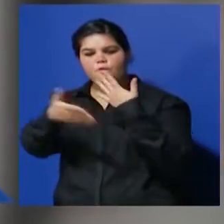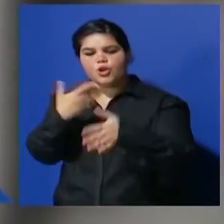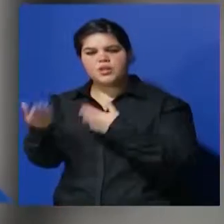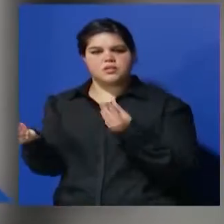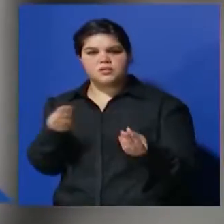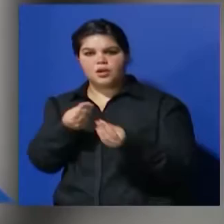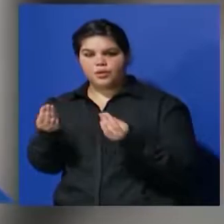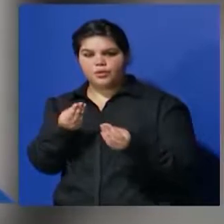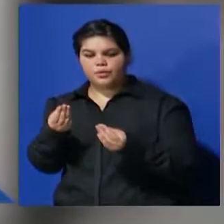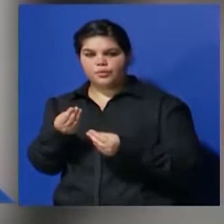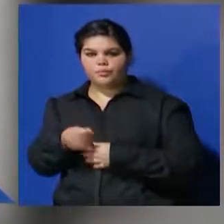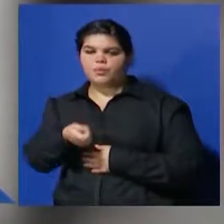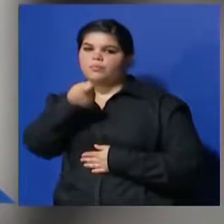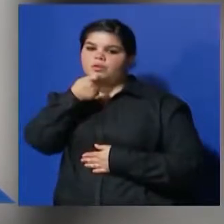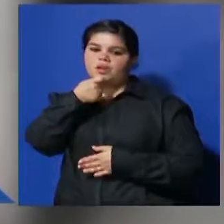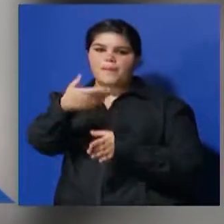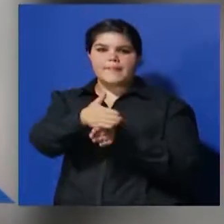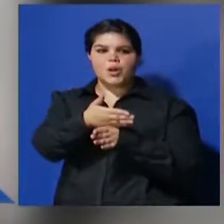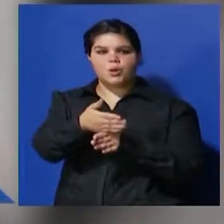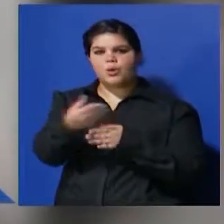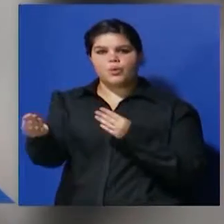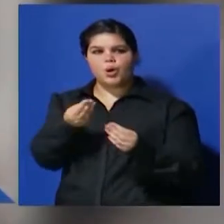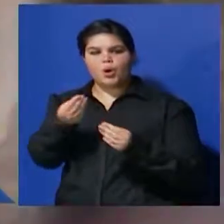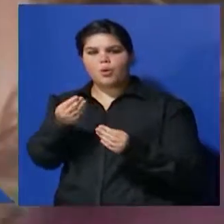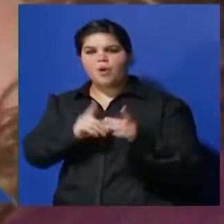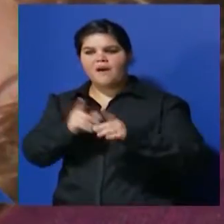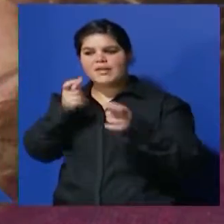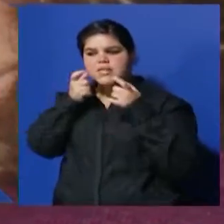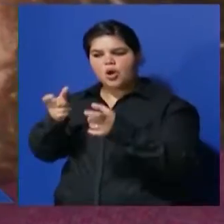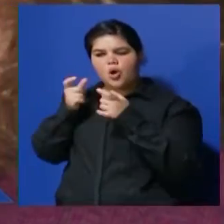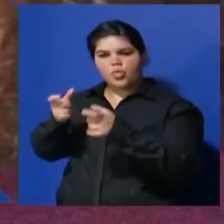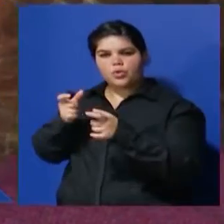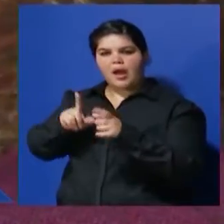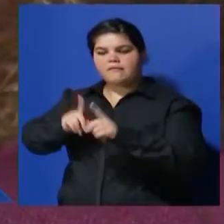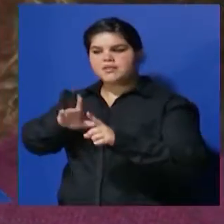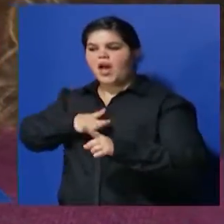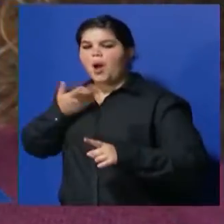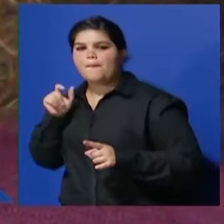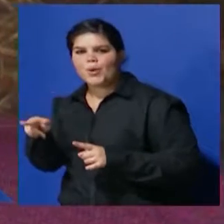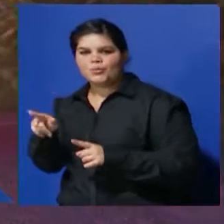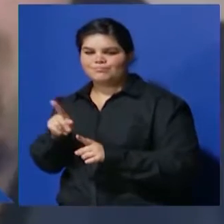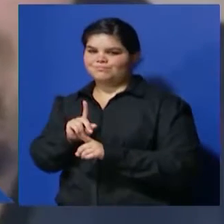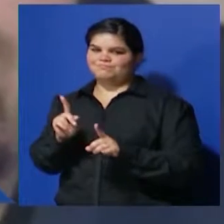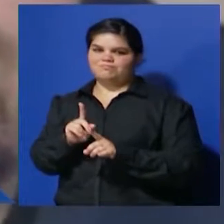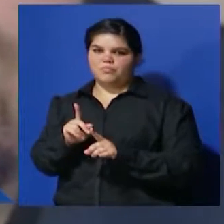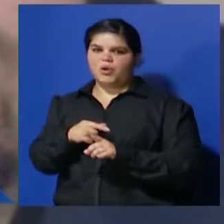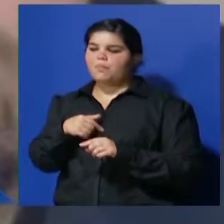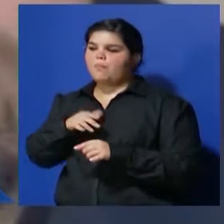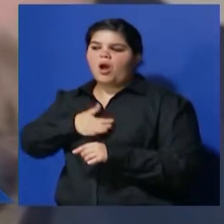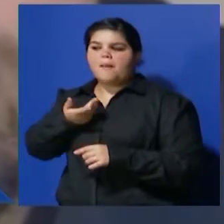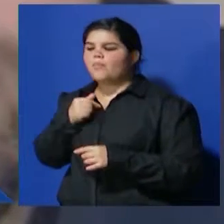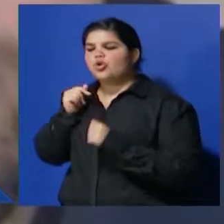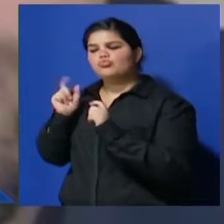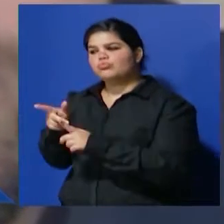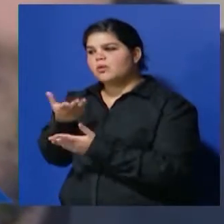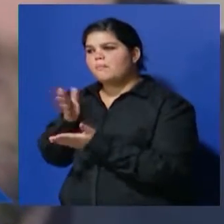los comienzos de una relación, formas de control muy sutiles y que se hacen por amor. O sea, por amor te pido que por favor me mandes un